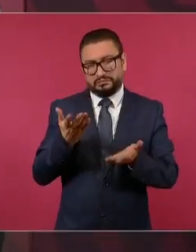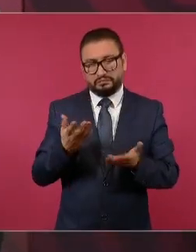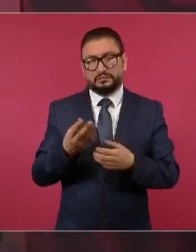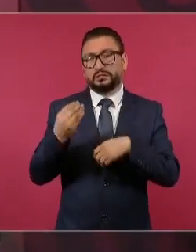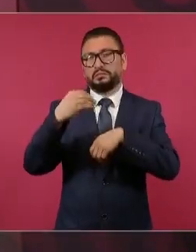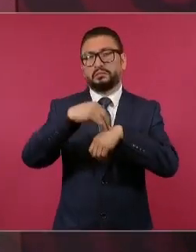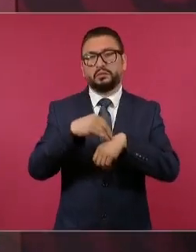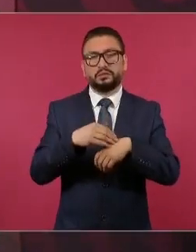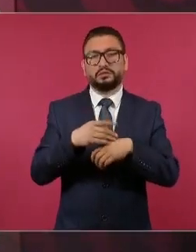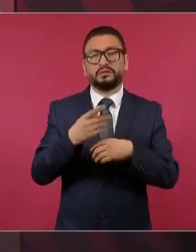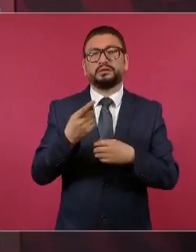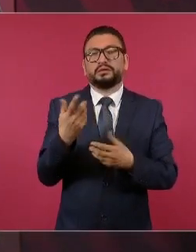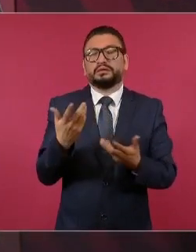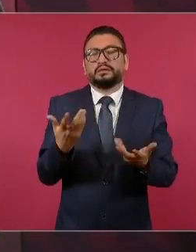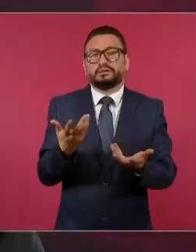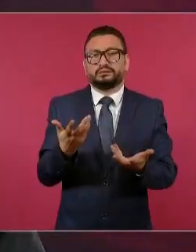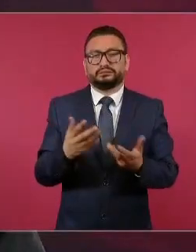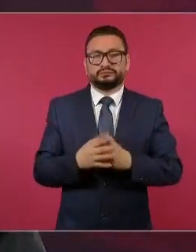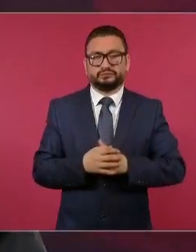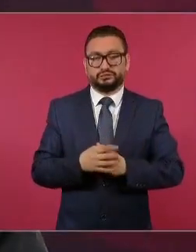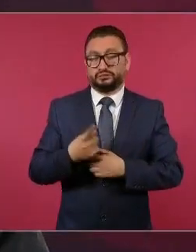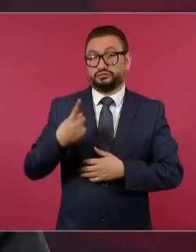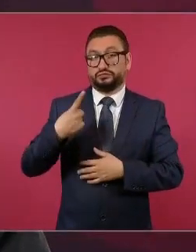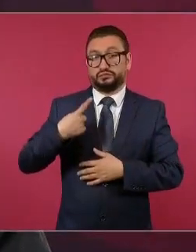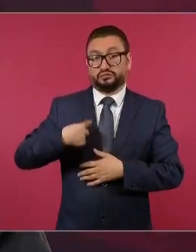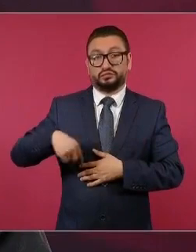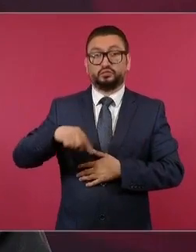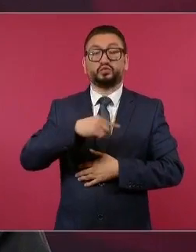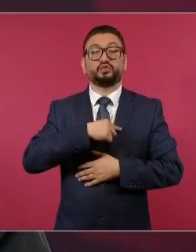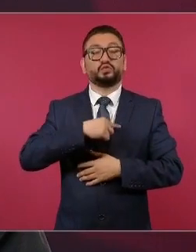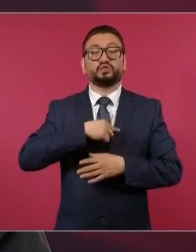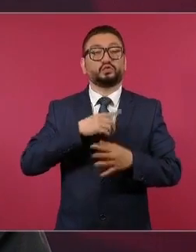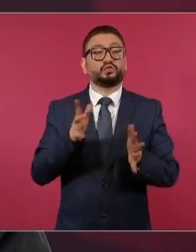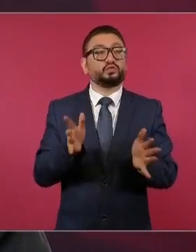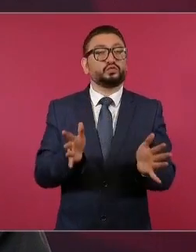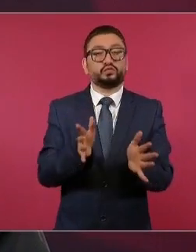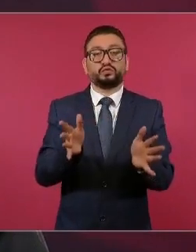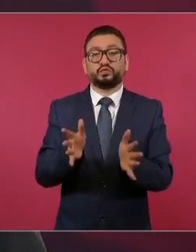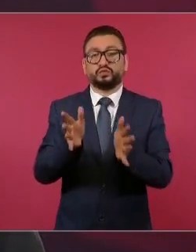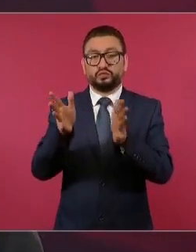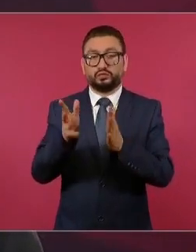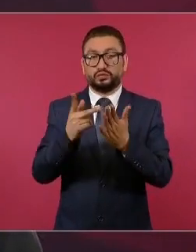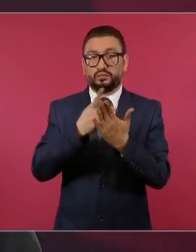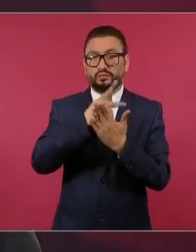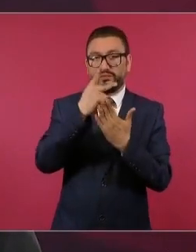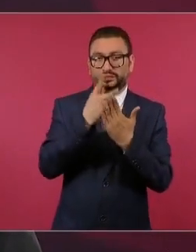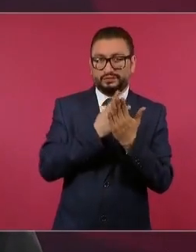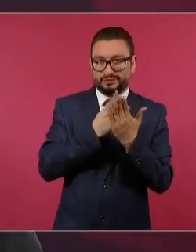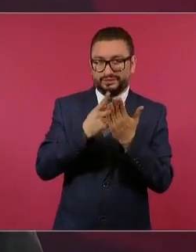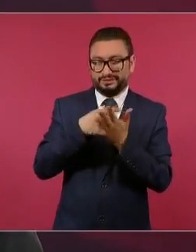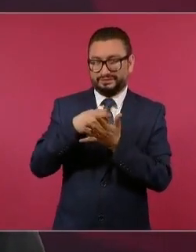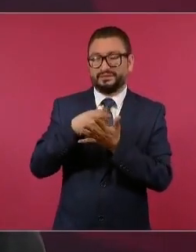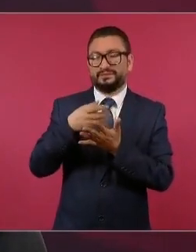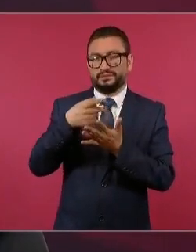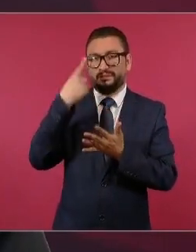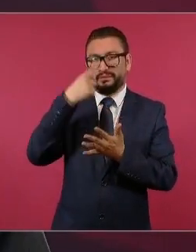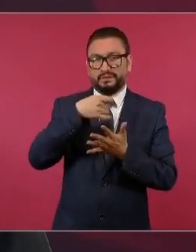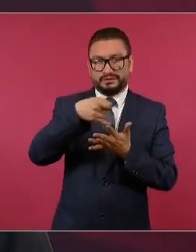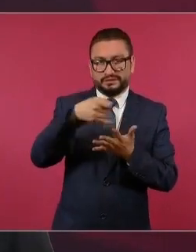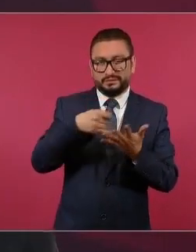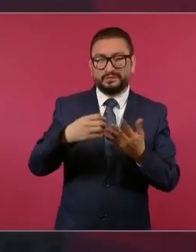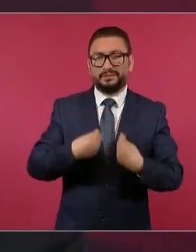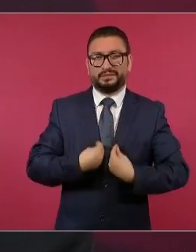de que estábamos nosotros fomentando el programa Sembrando Vida para